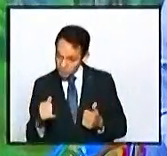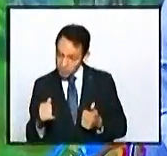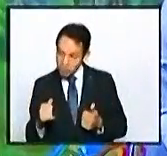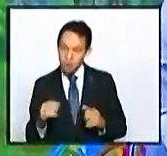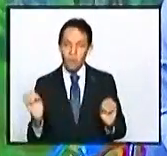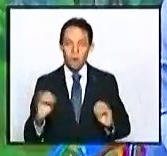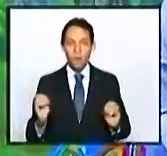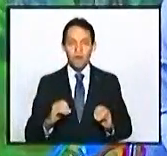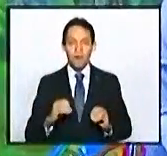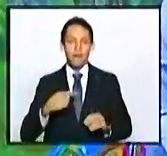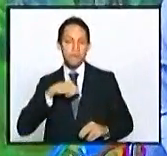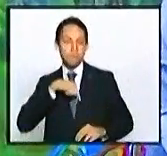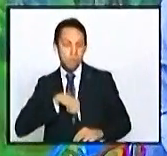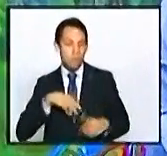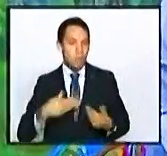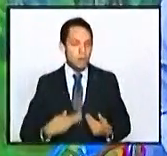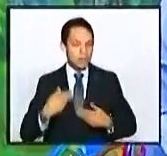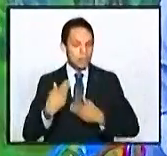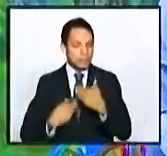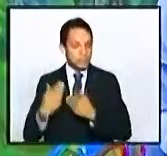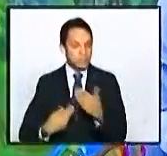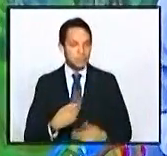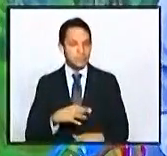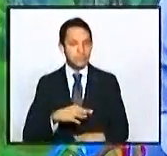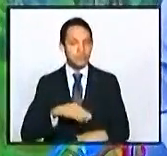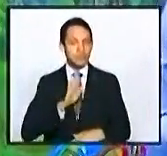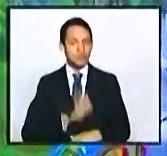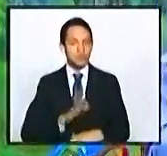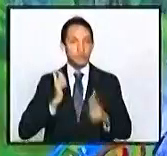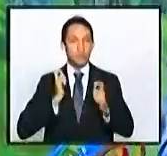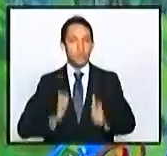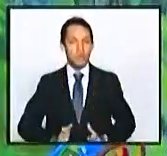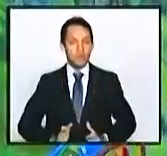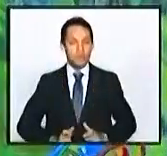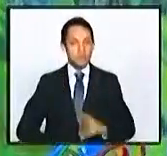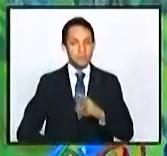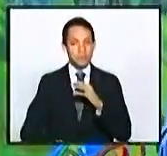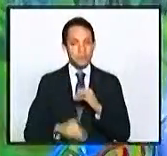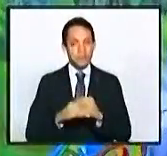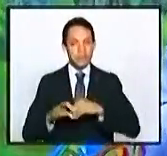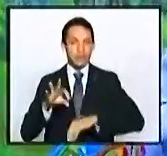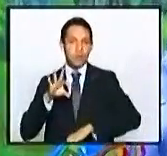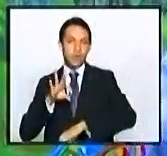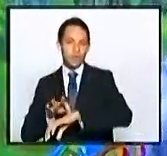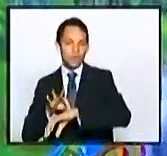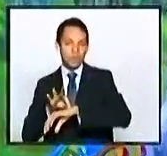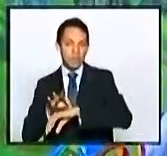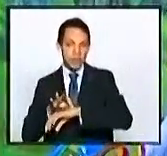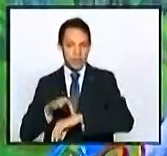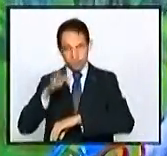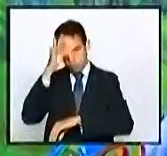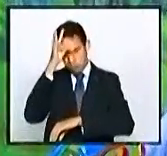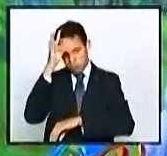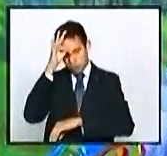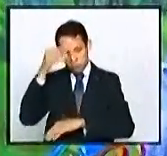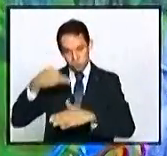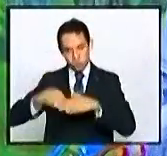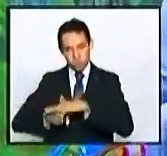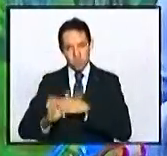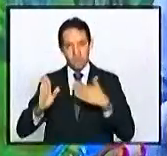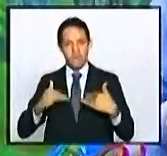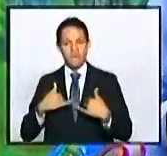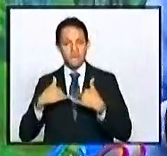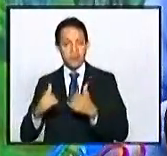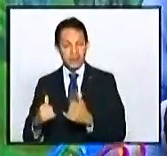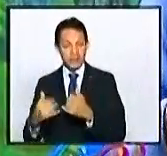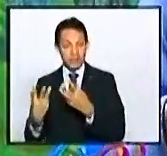proceso patológico relacionado con el alma? Y hoy, con el apoyo de la Clínica de la Felicidad, que es un ambiente que tenemos en nuestro